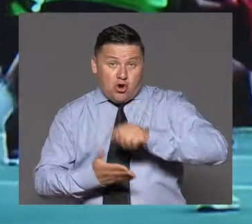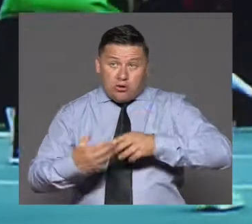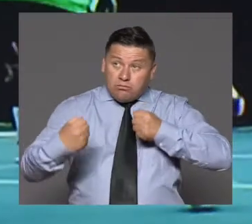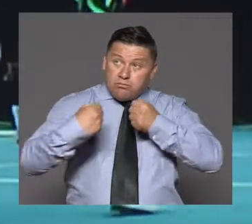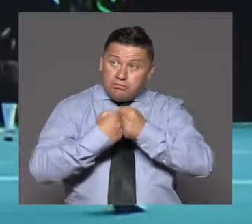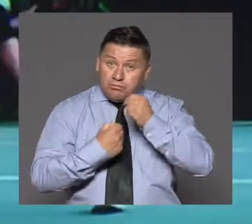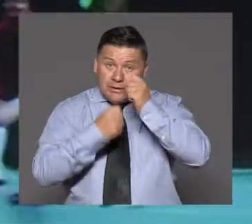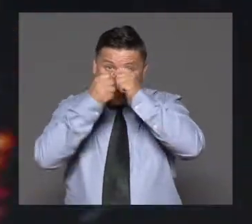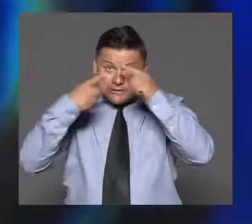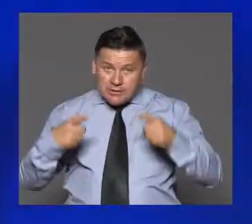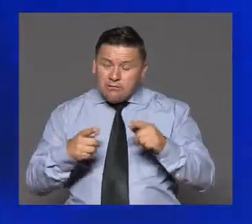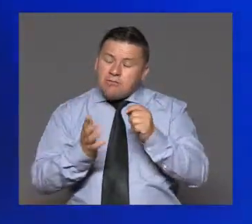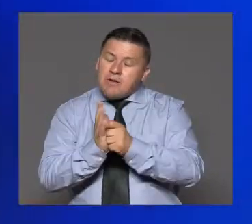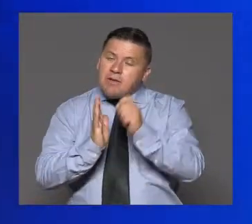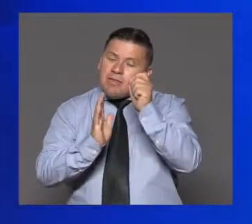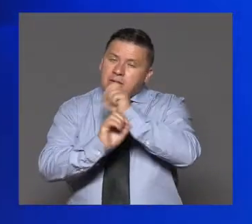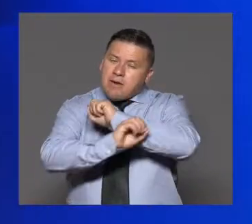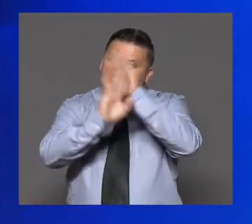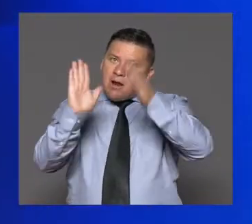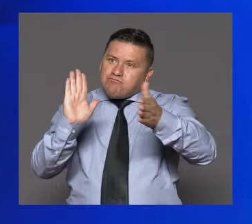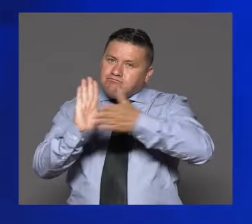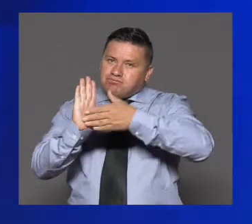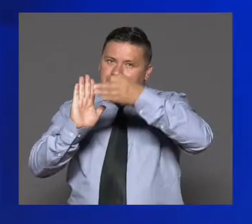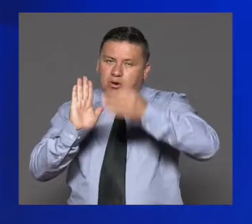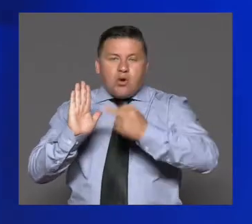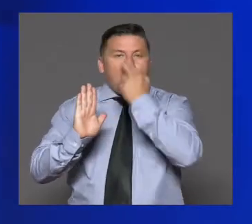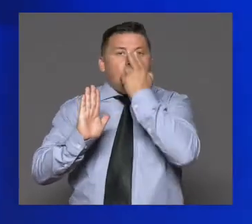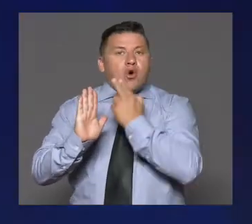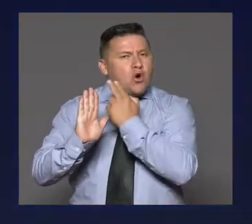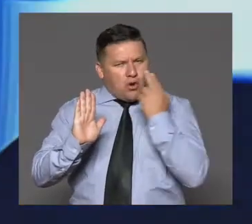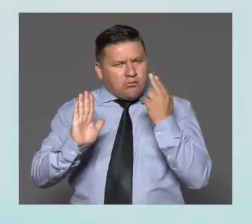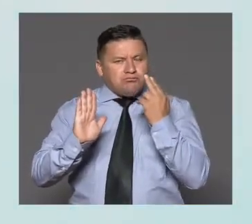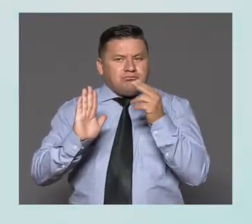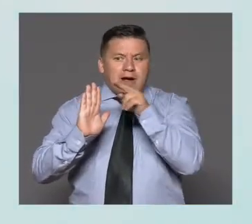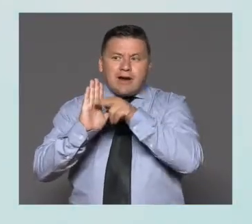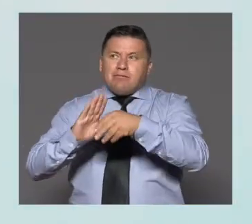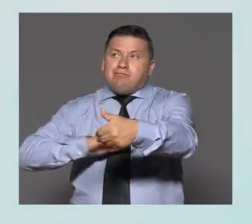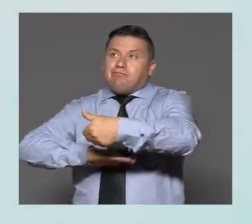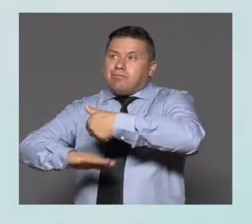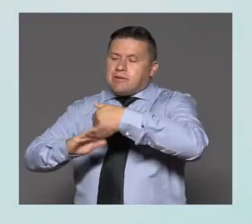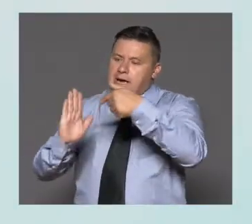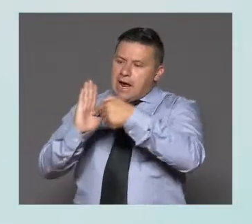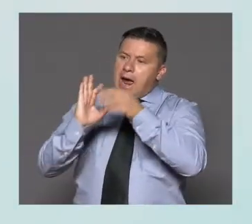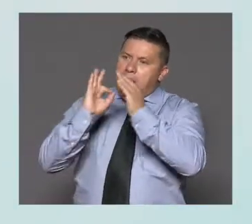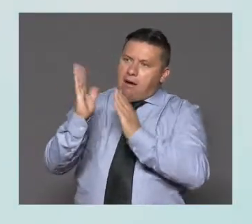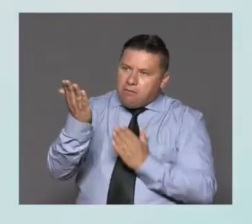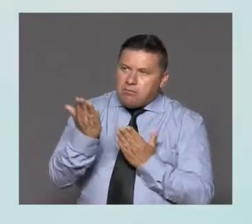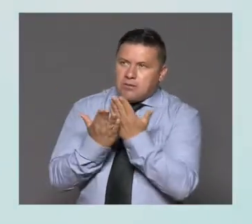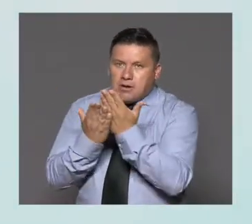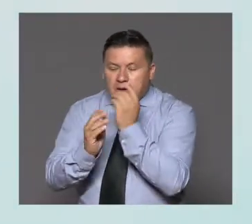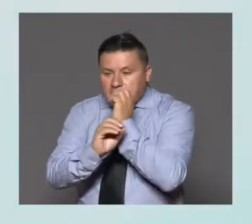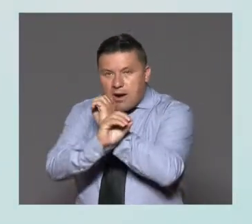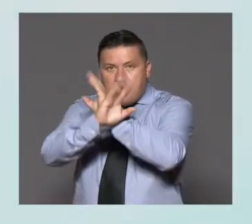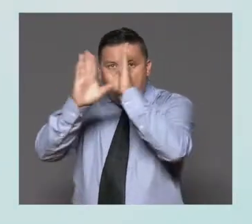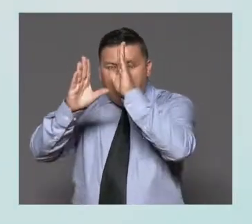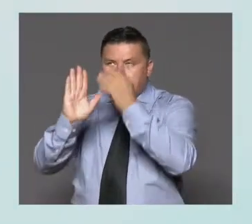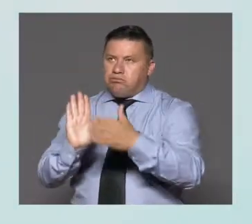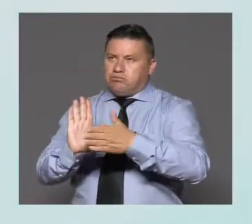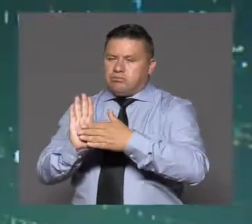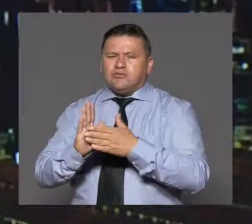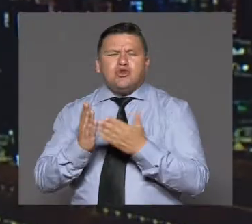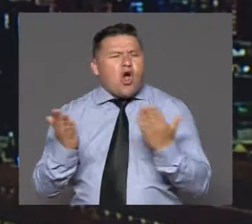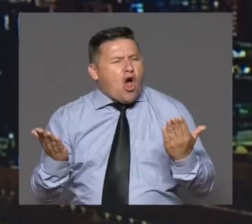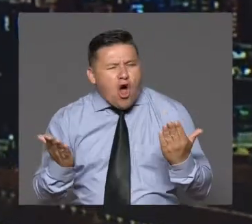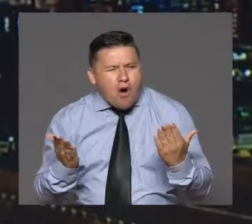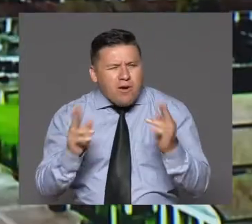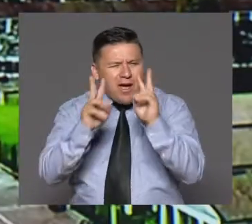tema que debe ser claro y preciso, además de cumplir con los diferentes requerimientos que se tienen para garantizar transparencia. Veamos de qué